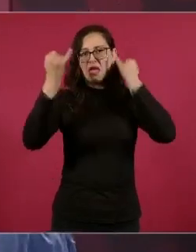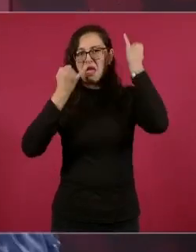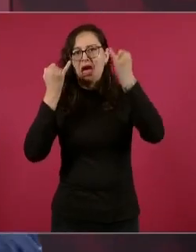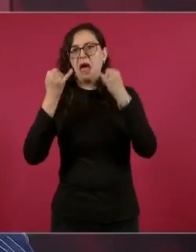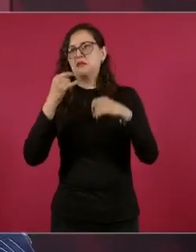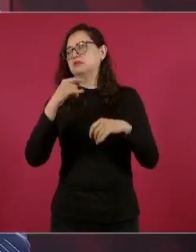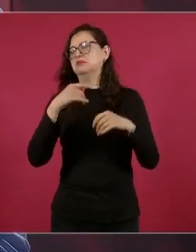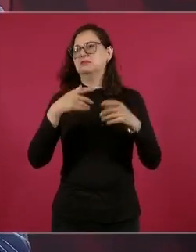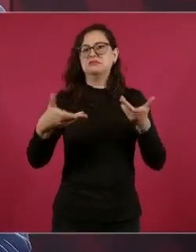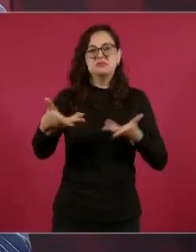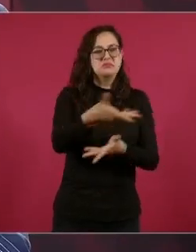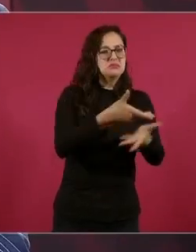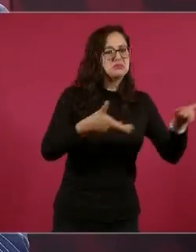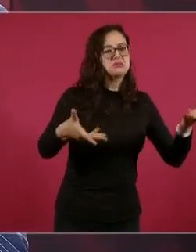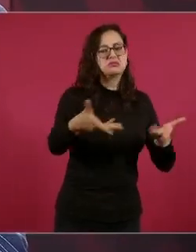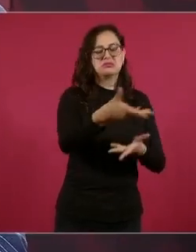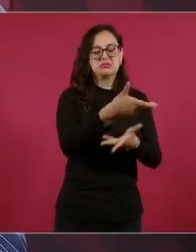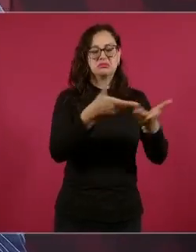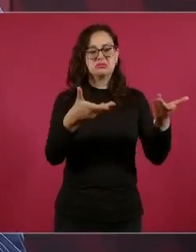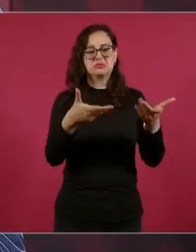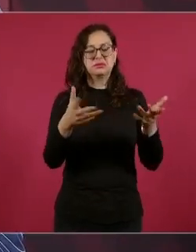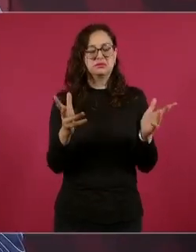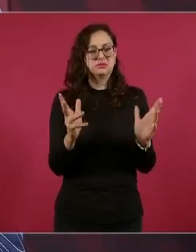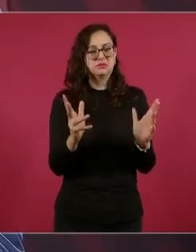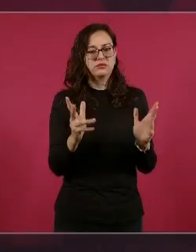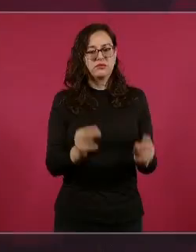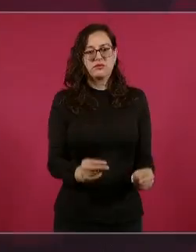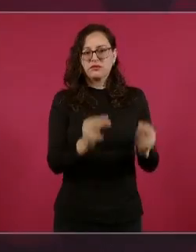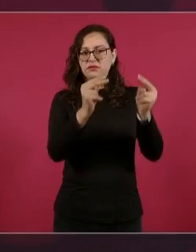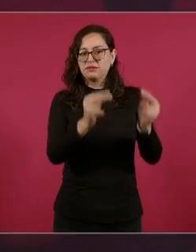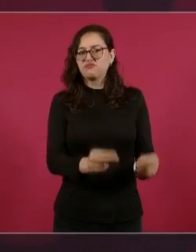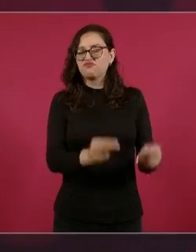con esta política